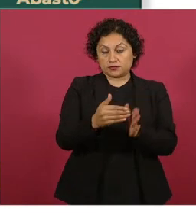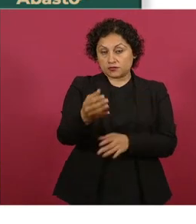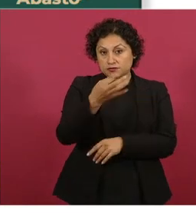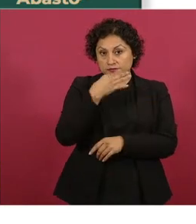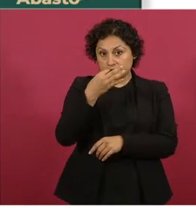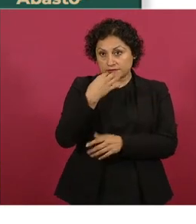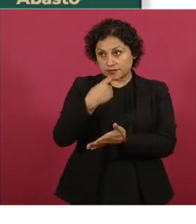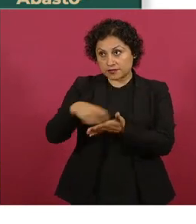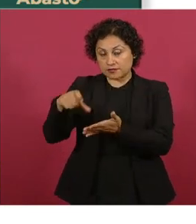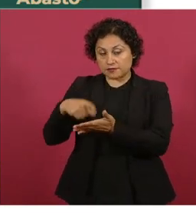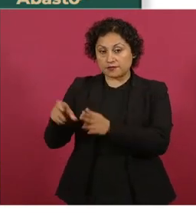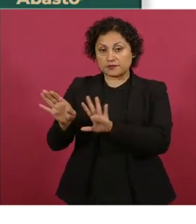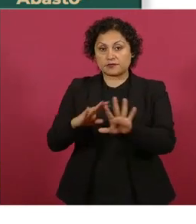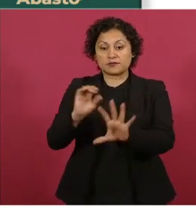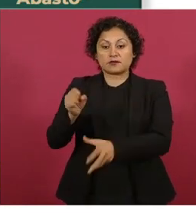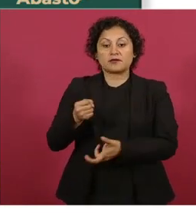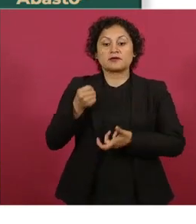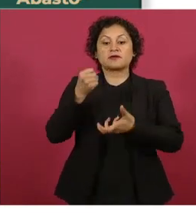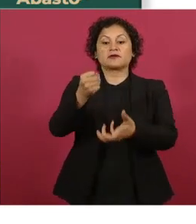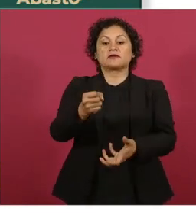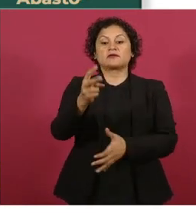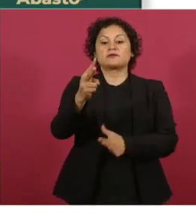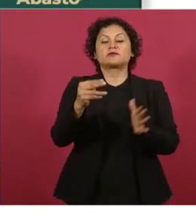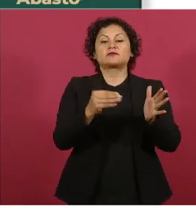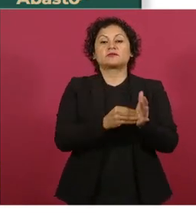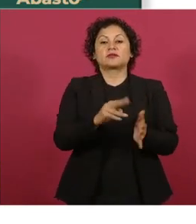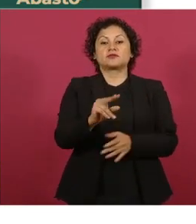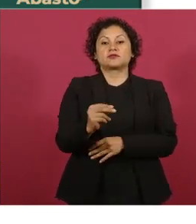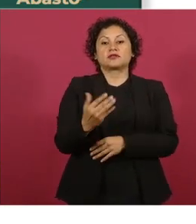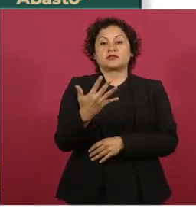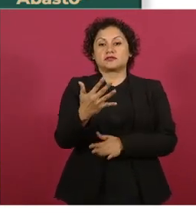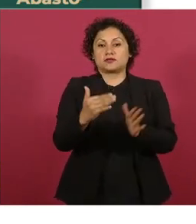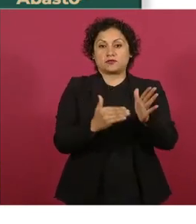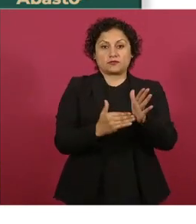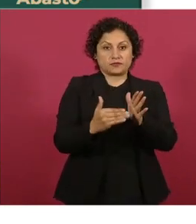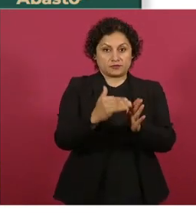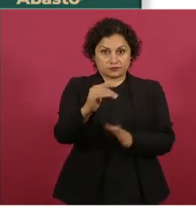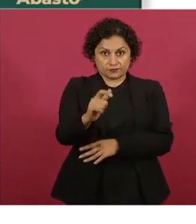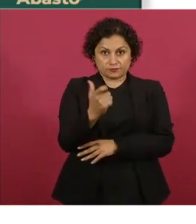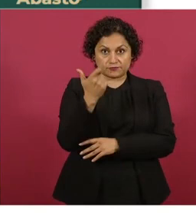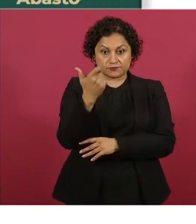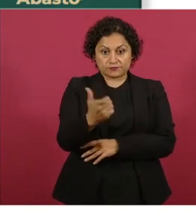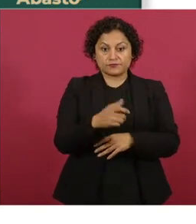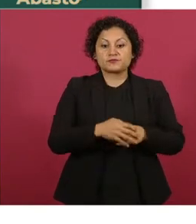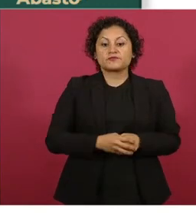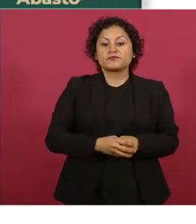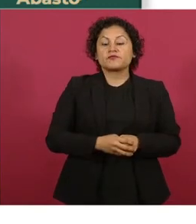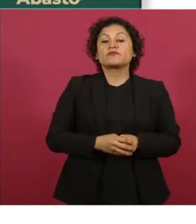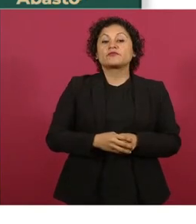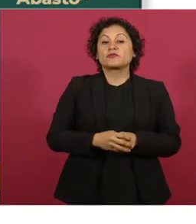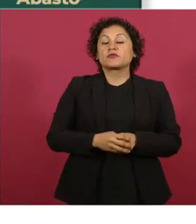inversión de 2.085 millones de pesos. Además, se han brindado en lo que va del 2023